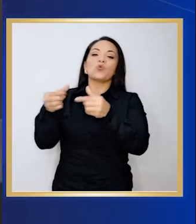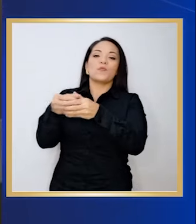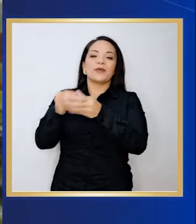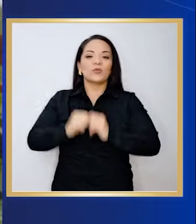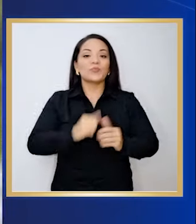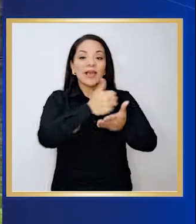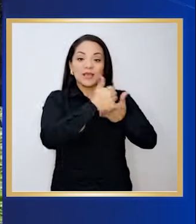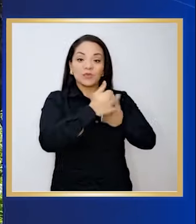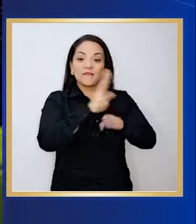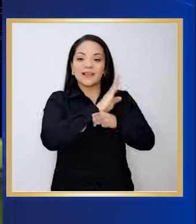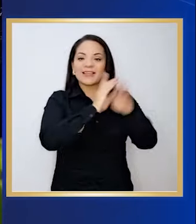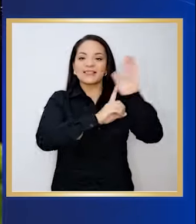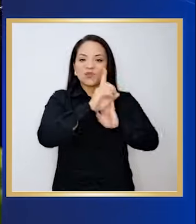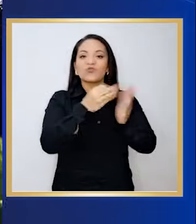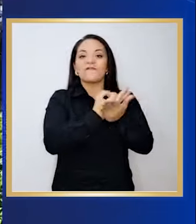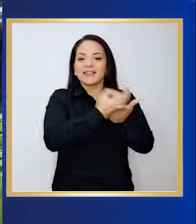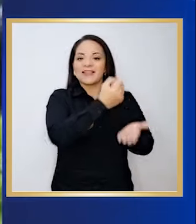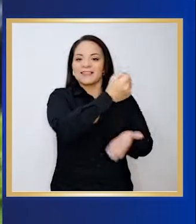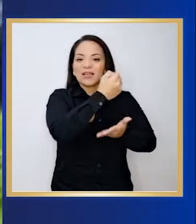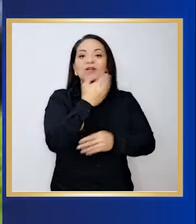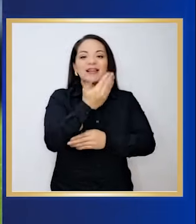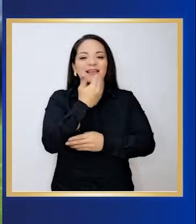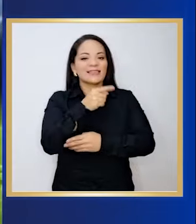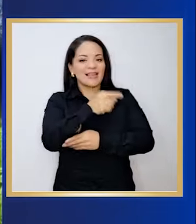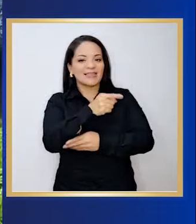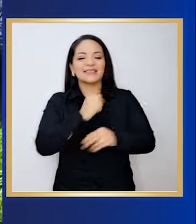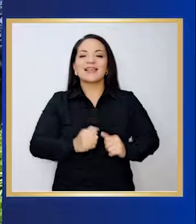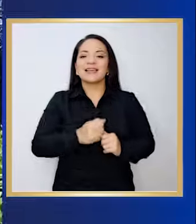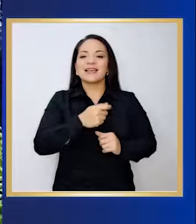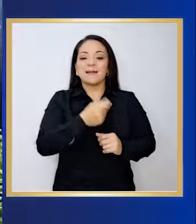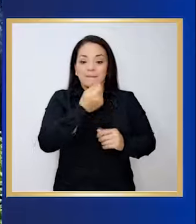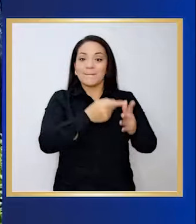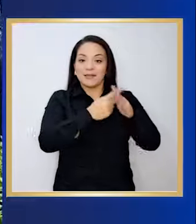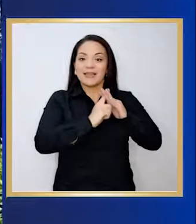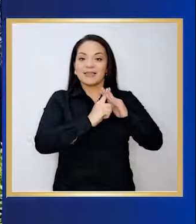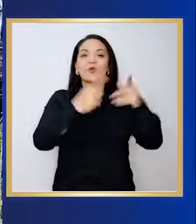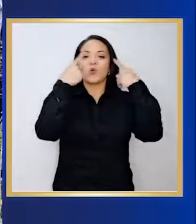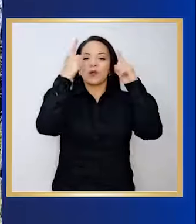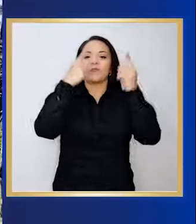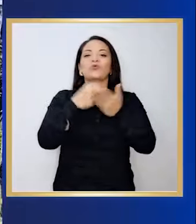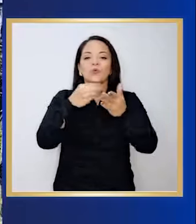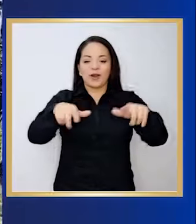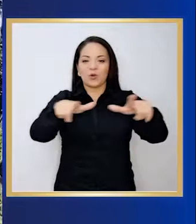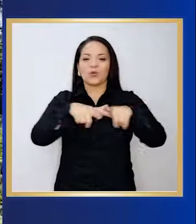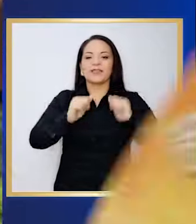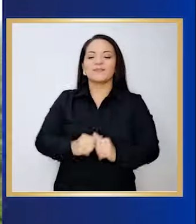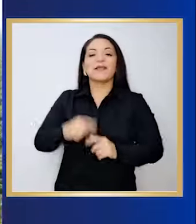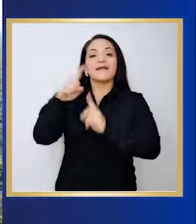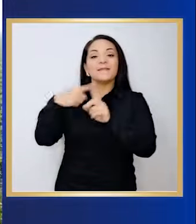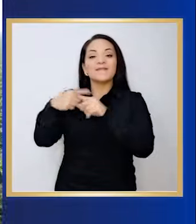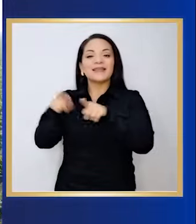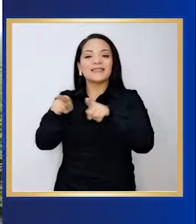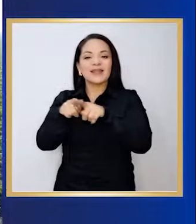a unos cuantos Con la ayuda de la Banca para el Desarrollo nos financiaron Y gracias a ese crédito logramos adquirir ese terreno